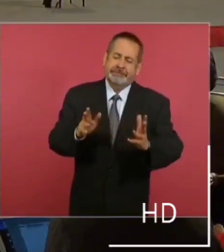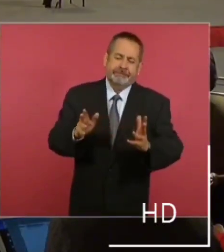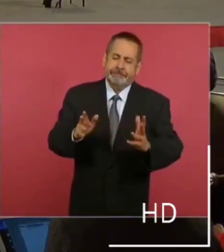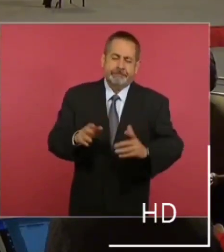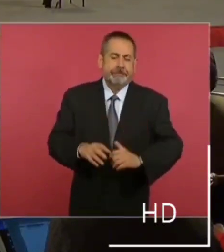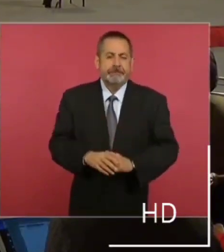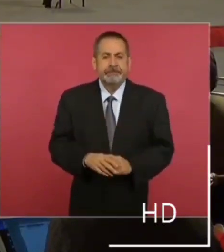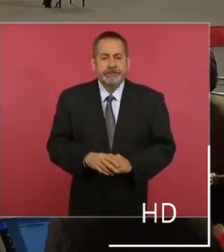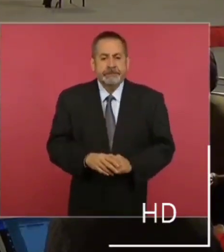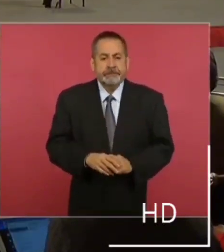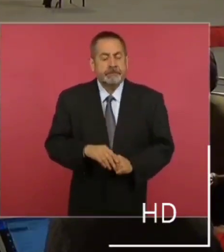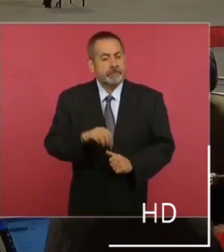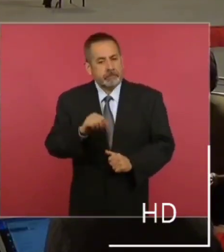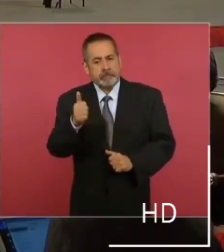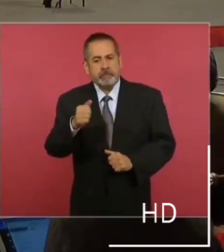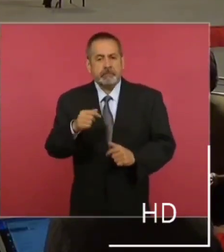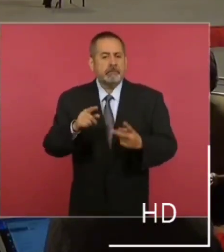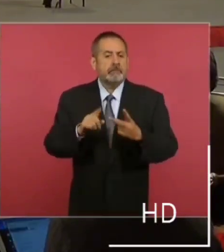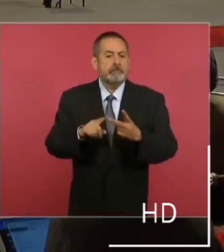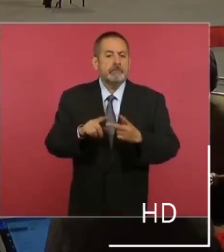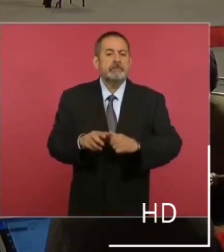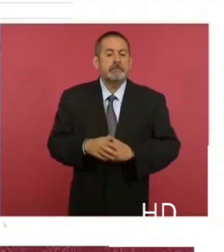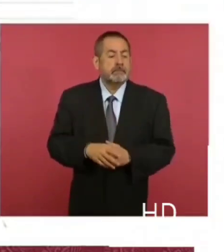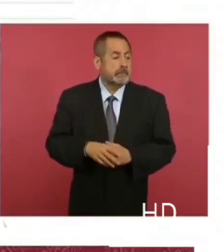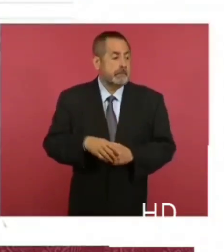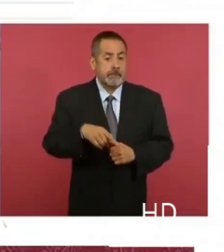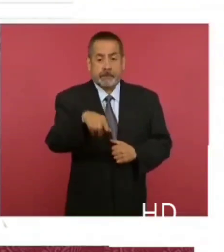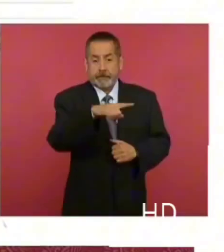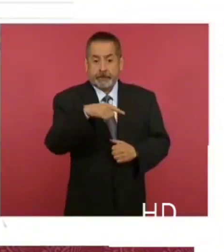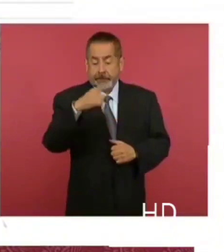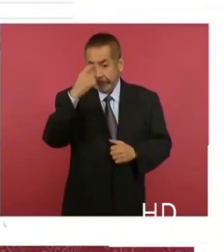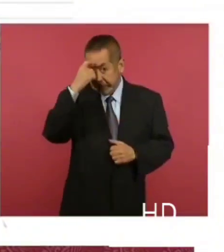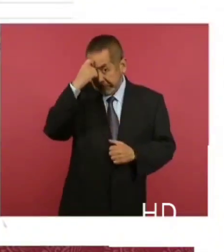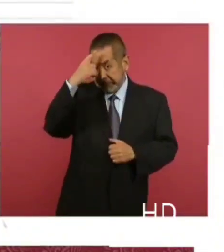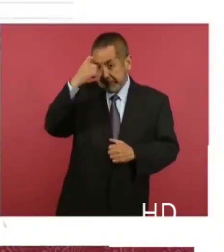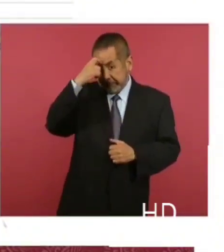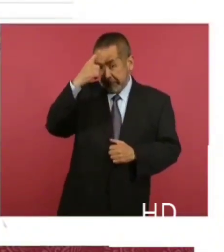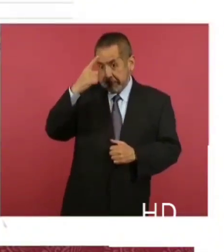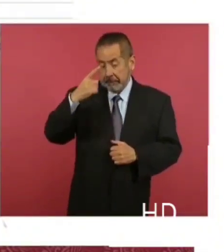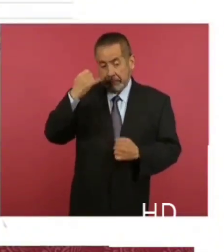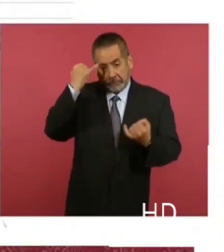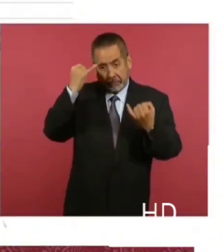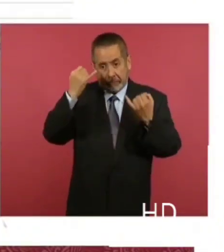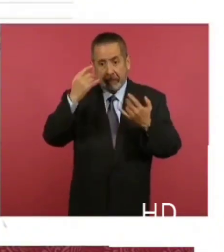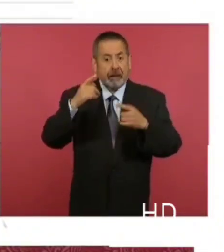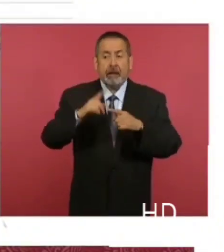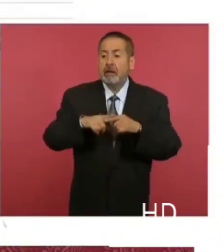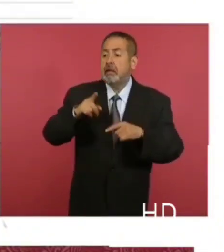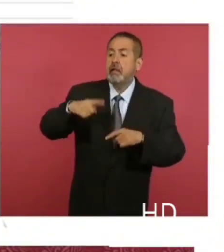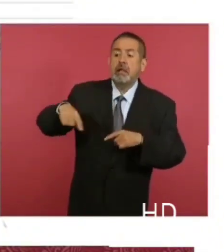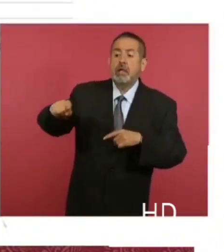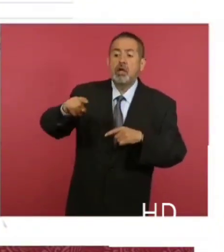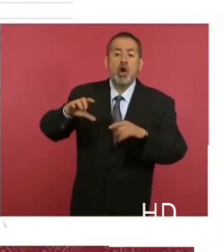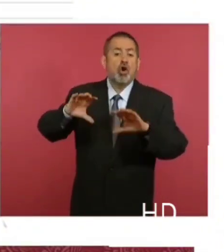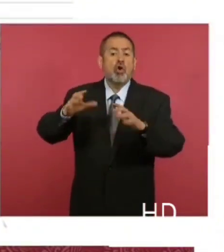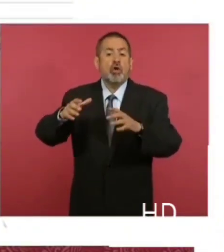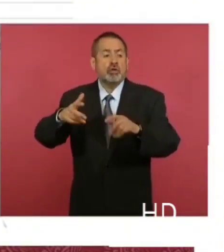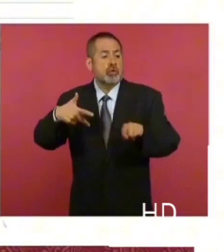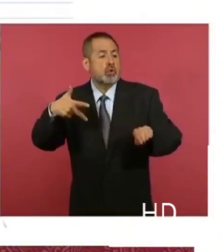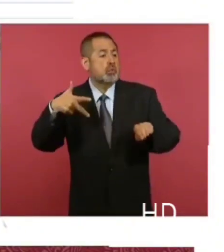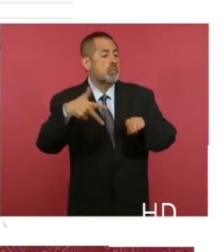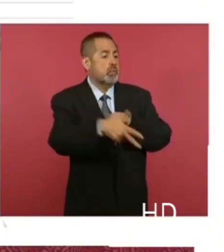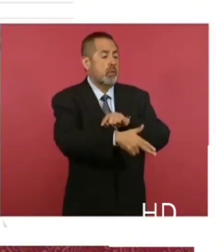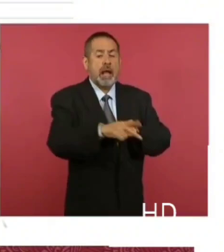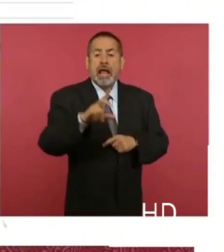Vamos con la siguiente. Inventan que el Congreso busca recortar 31% del presupuesto de la